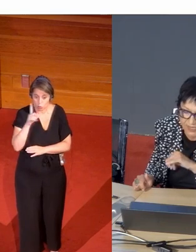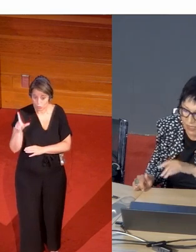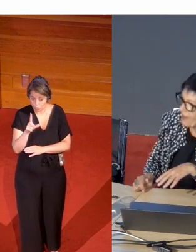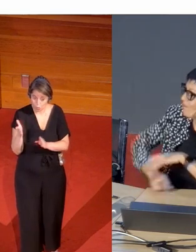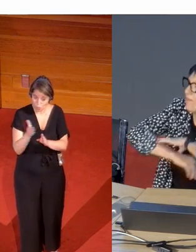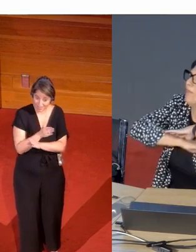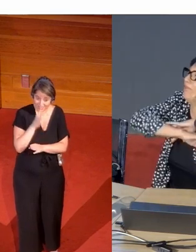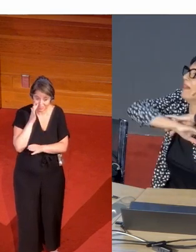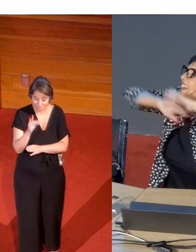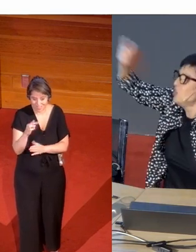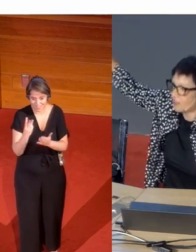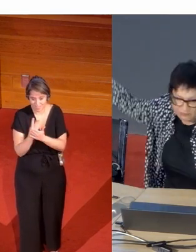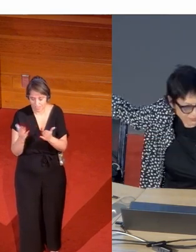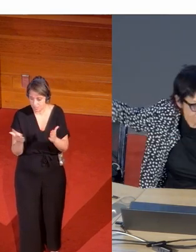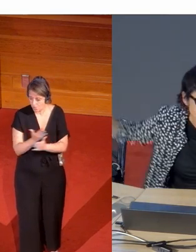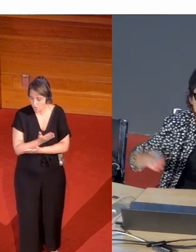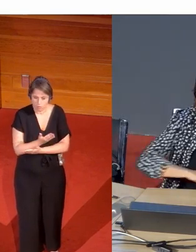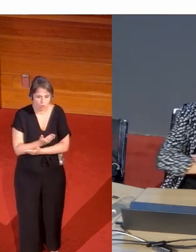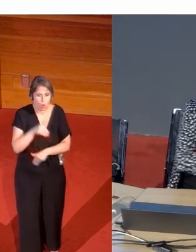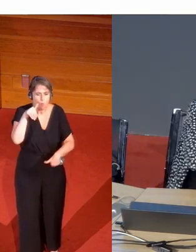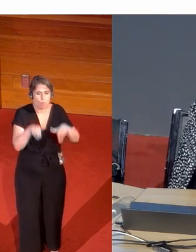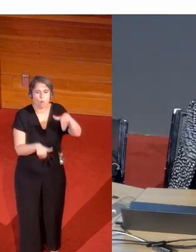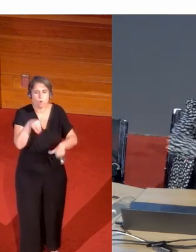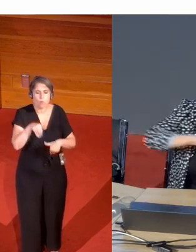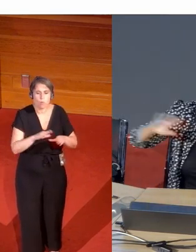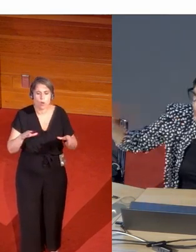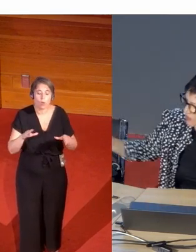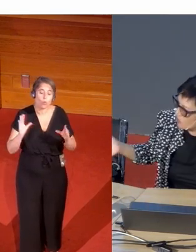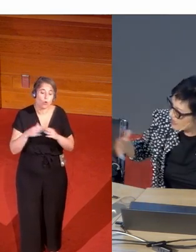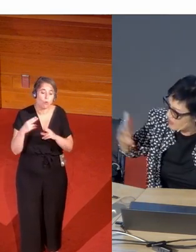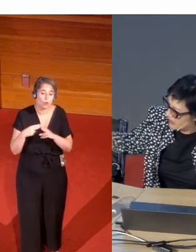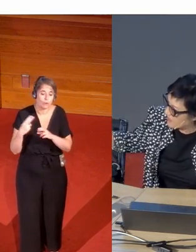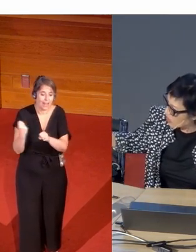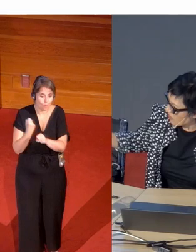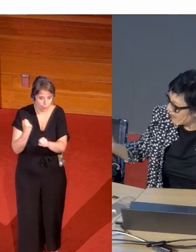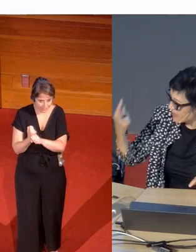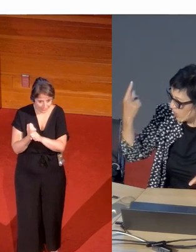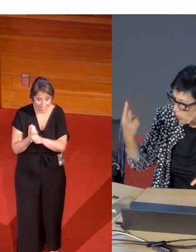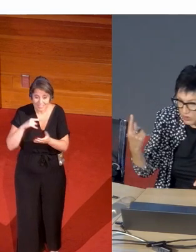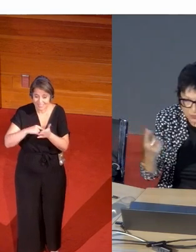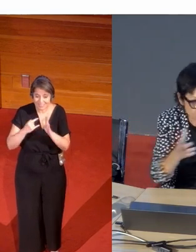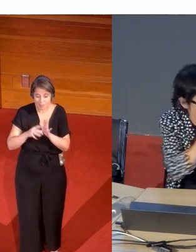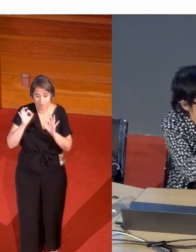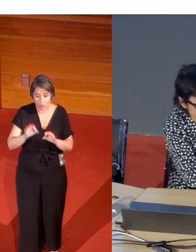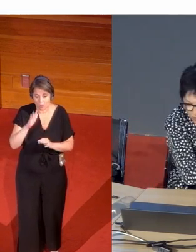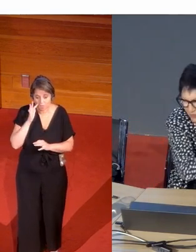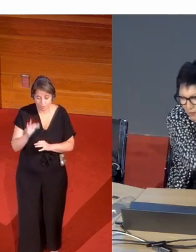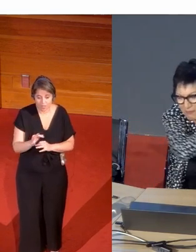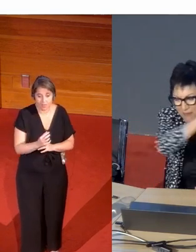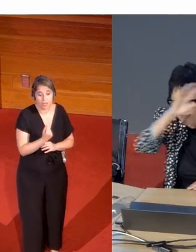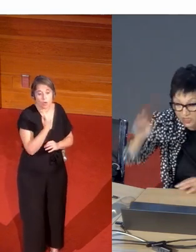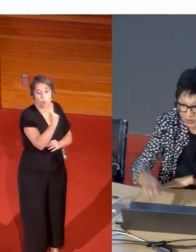francesas barrió el partido laborista barrió es un sistema también como el francés de un diputado por